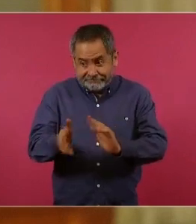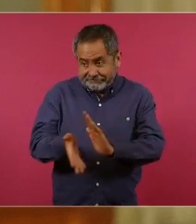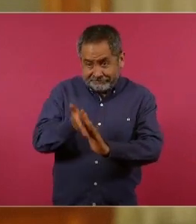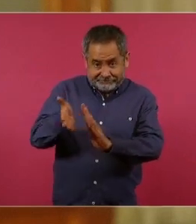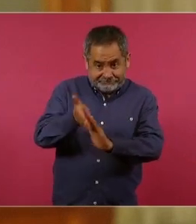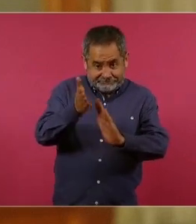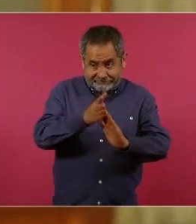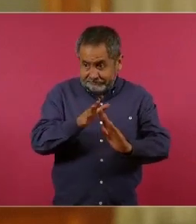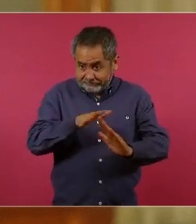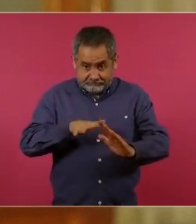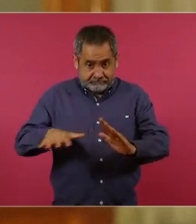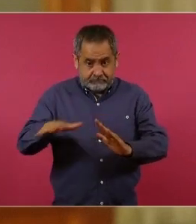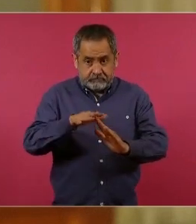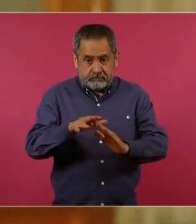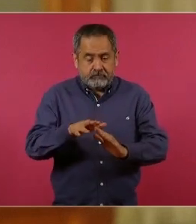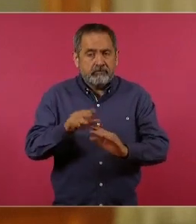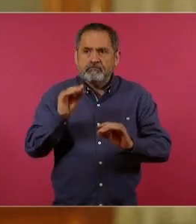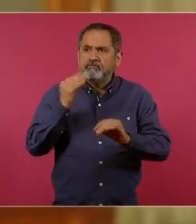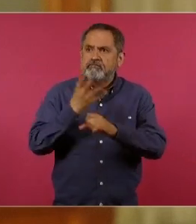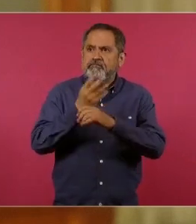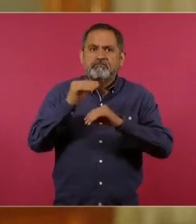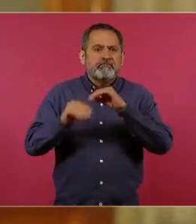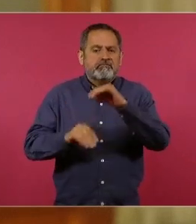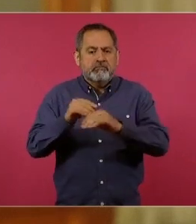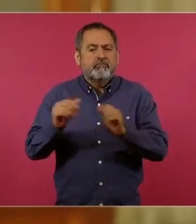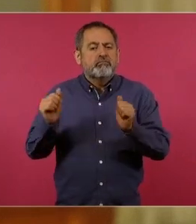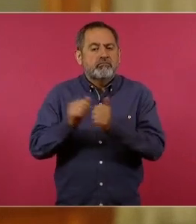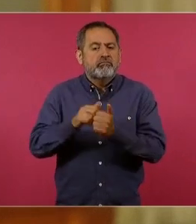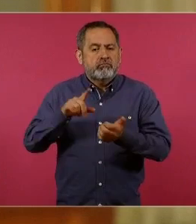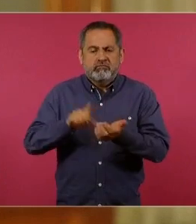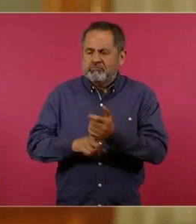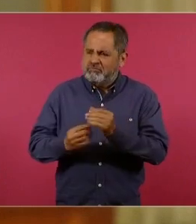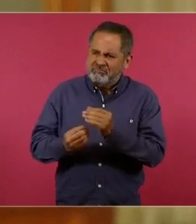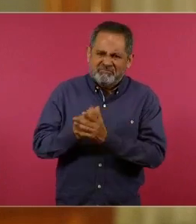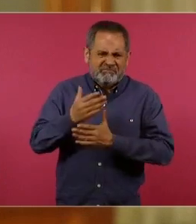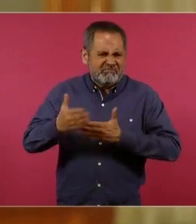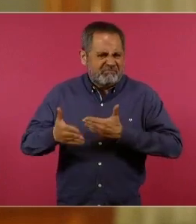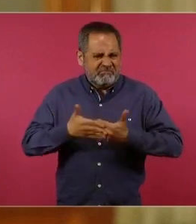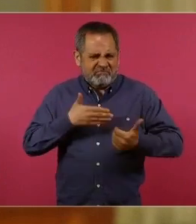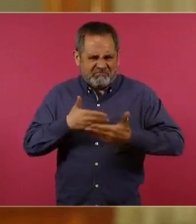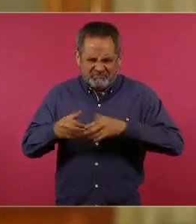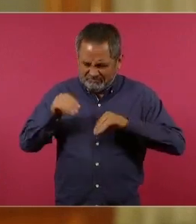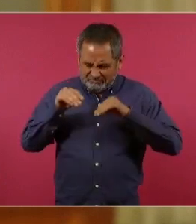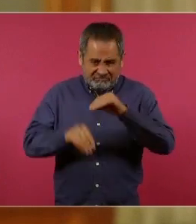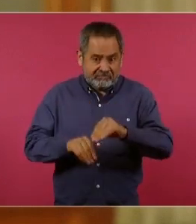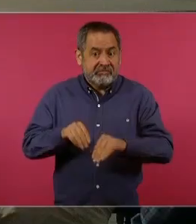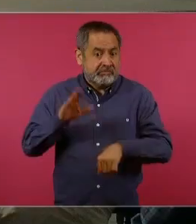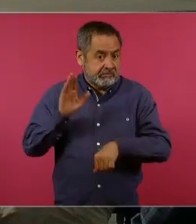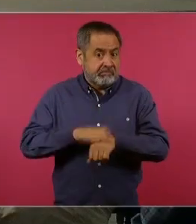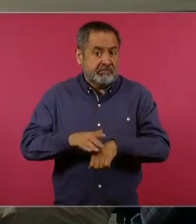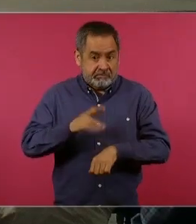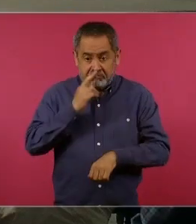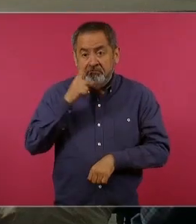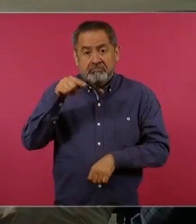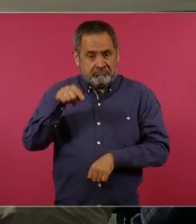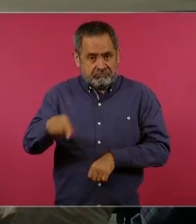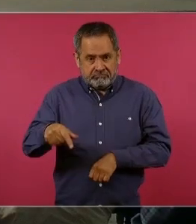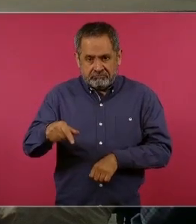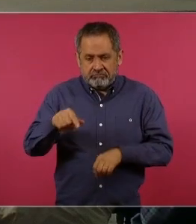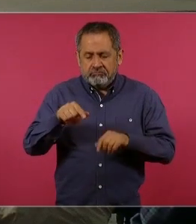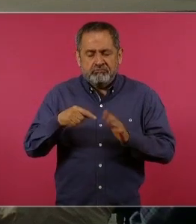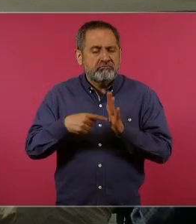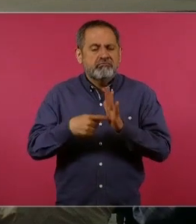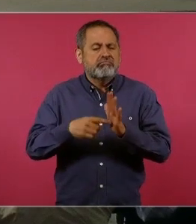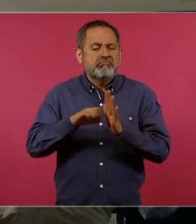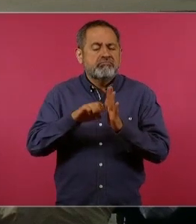son equipadas y operadas con equipo muy moderno. Existe una modernidad muy puntual y un